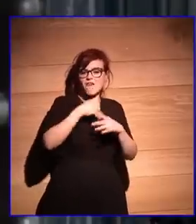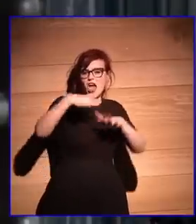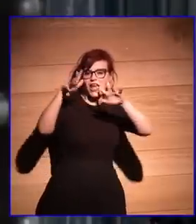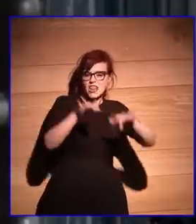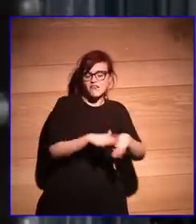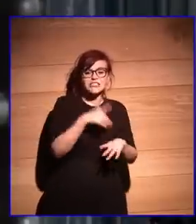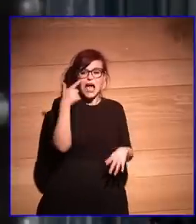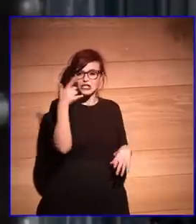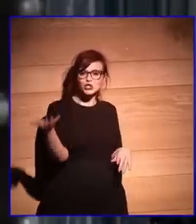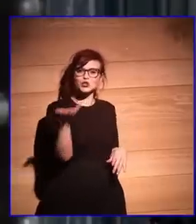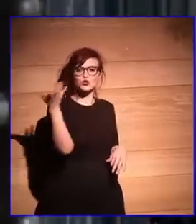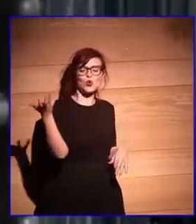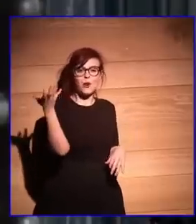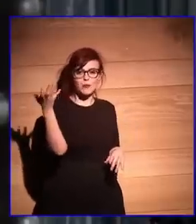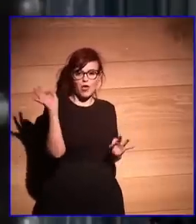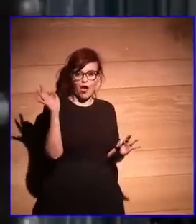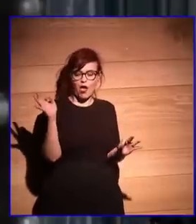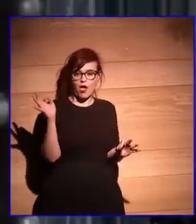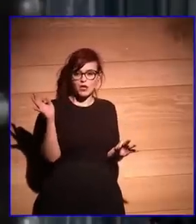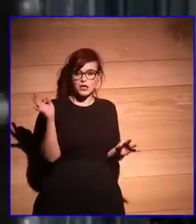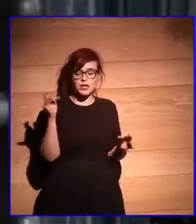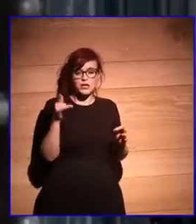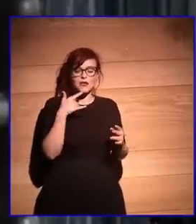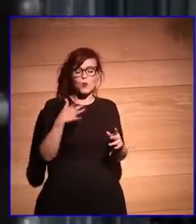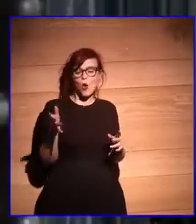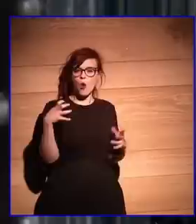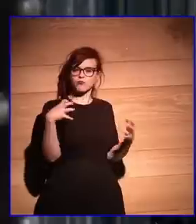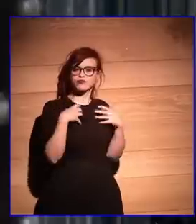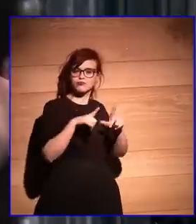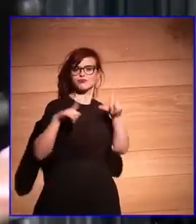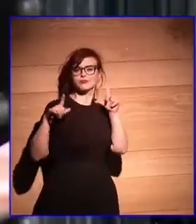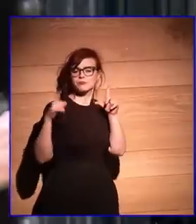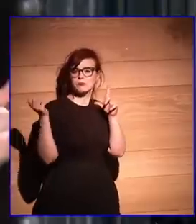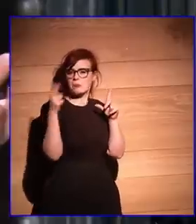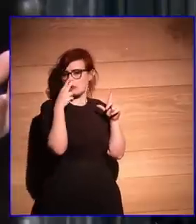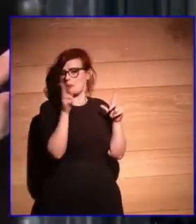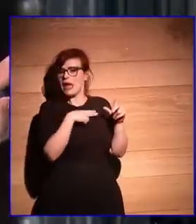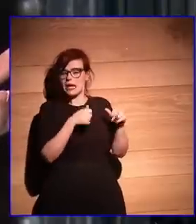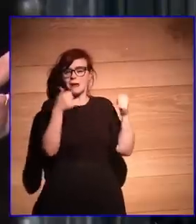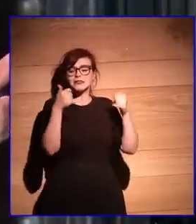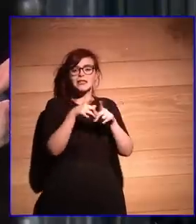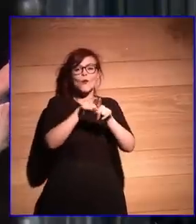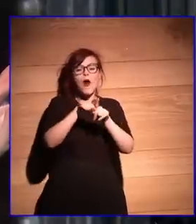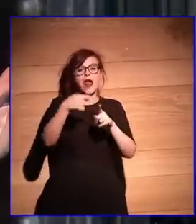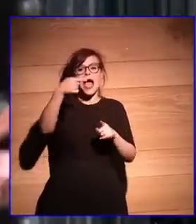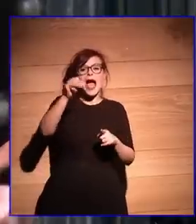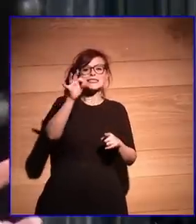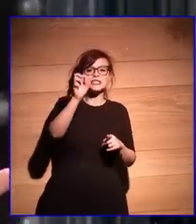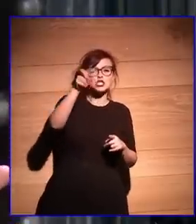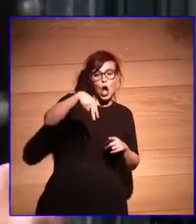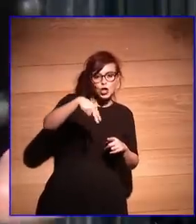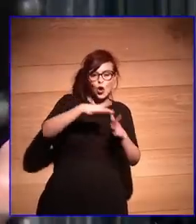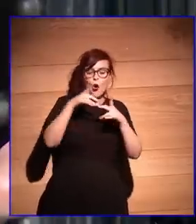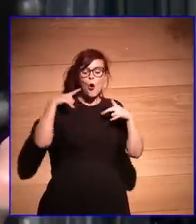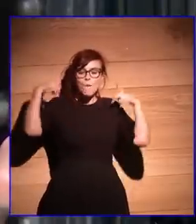la soberbia, que es uno de los más comunes y, sin embargo, más difíciles de identificar, pues tenemos a Gastón o a Maléfica, que la